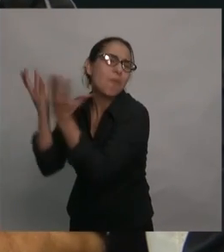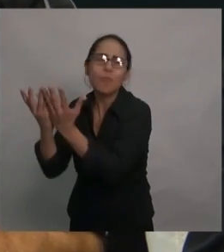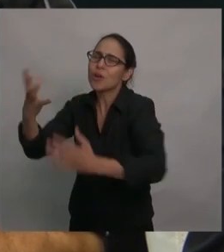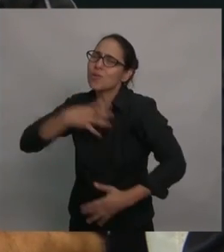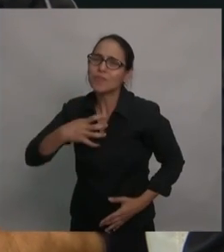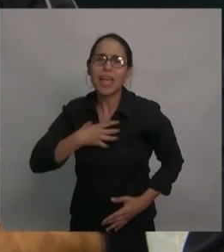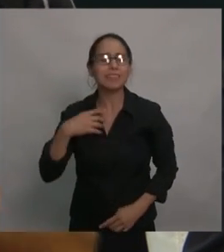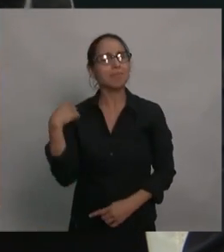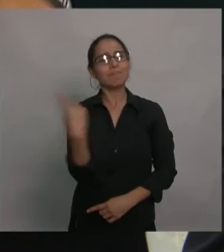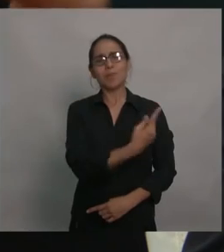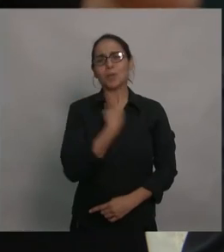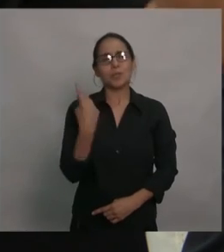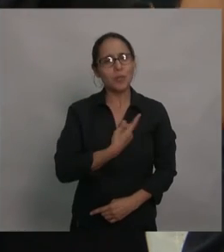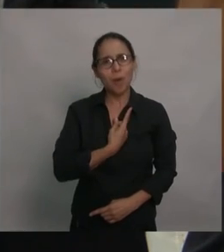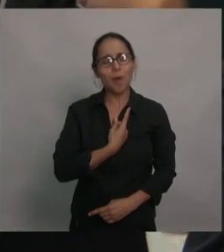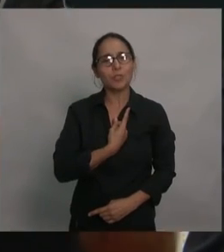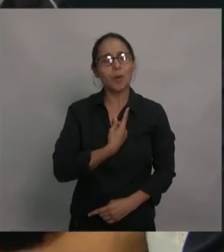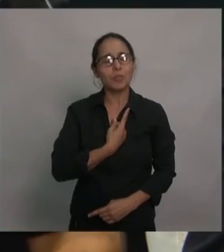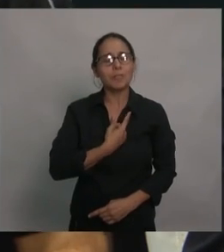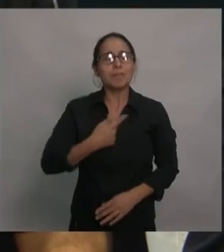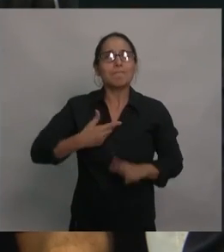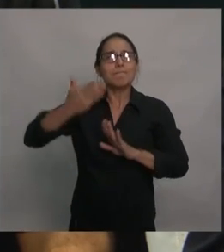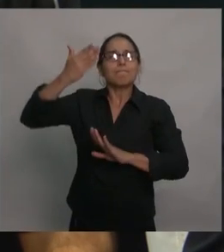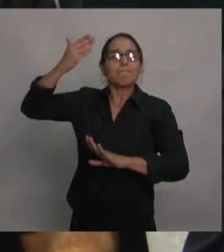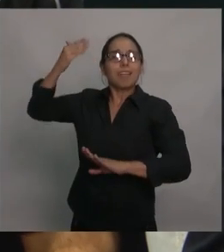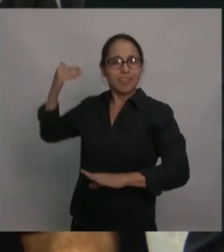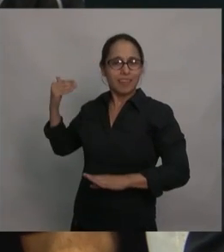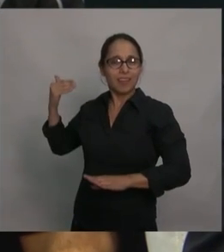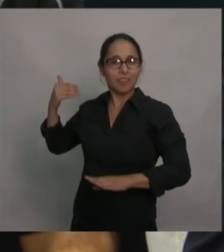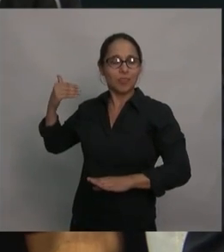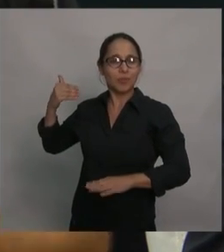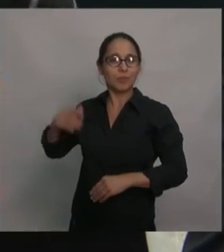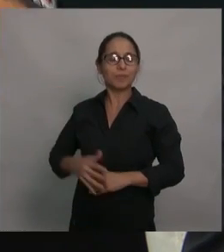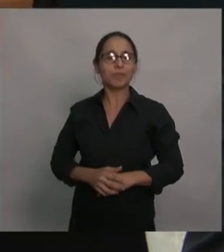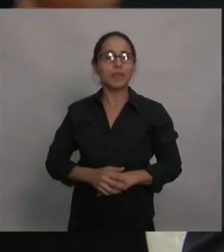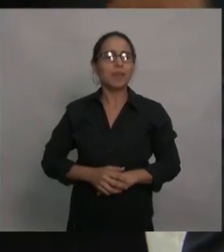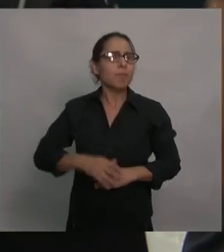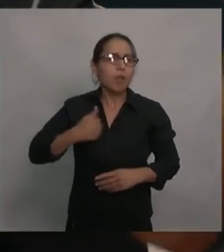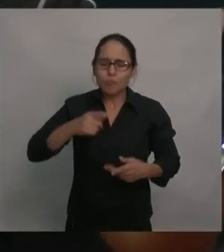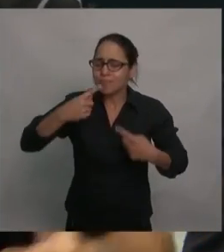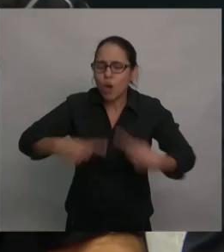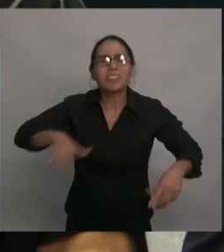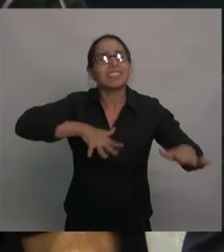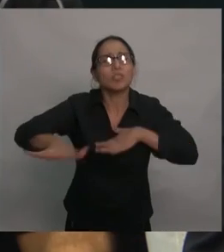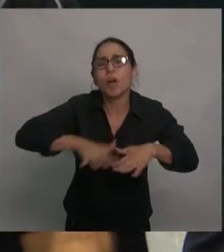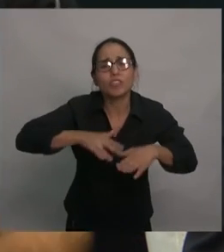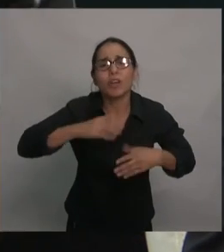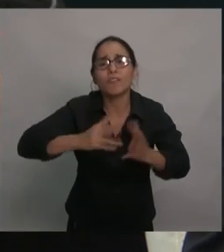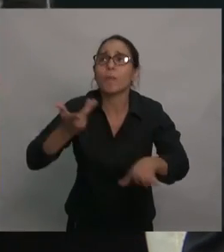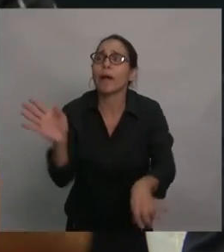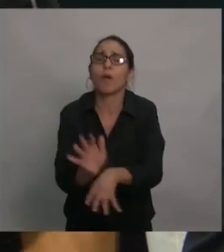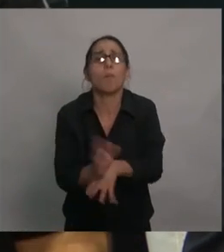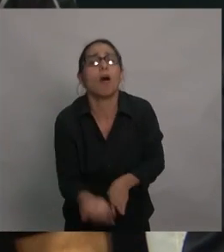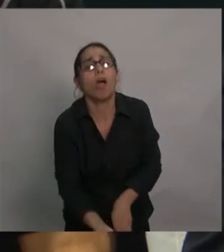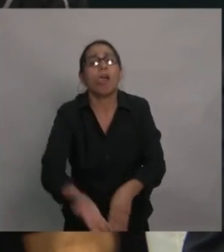nosotros, por muchos pasos atrás de los que seamos testigos, por muchos retrocesos que haya en la historia,